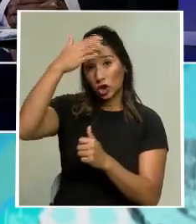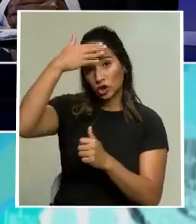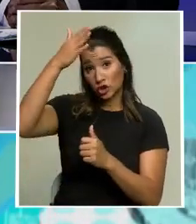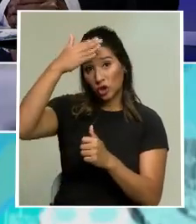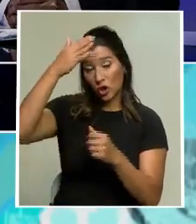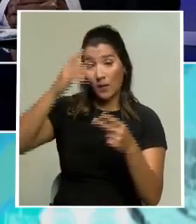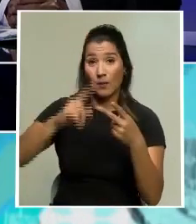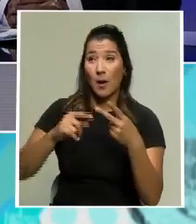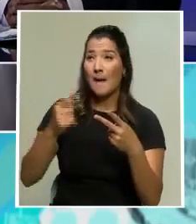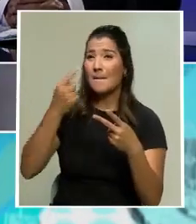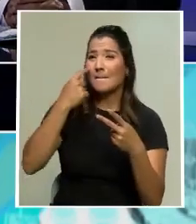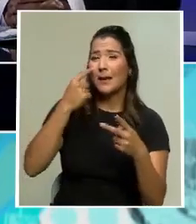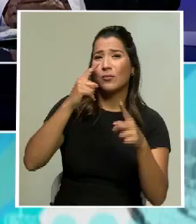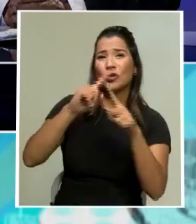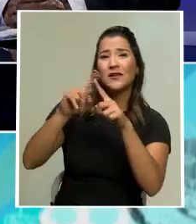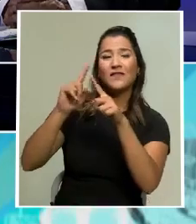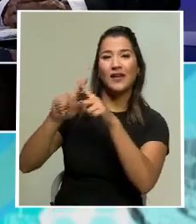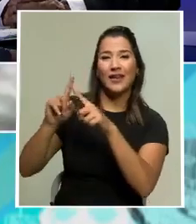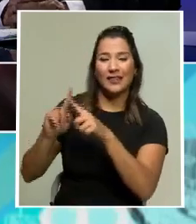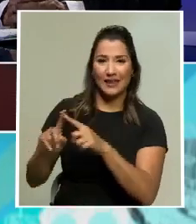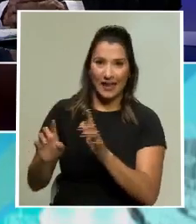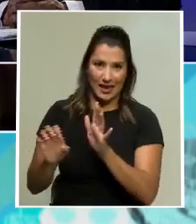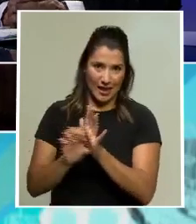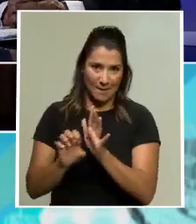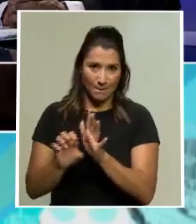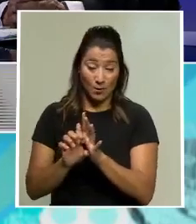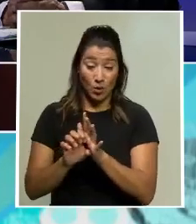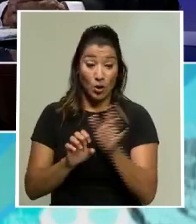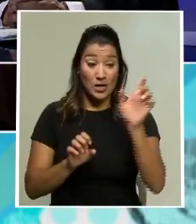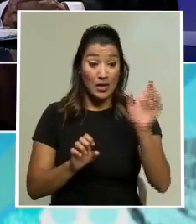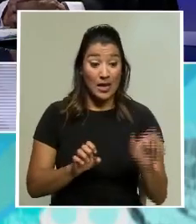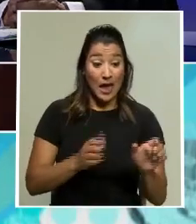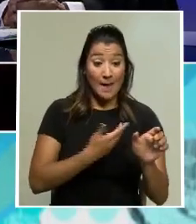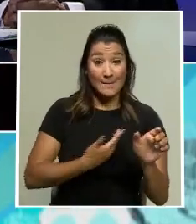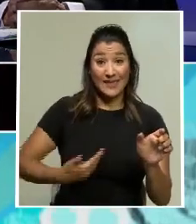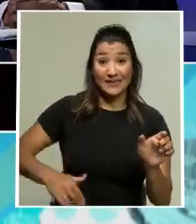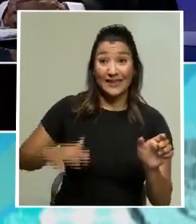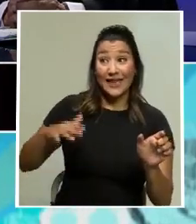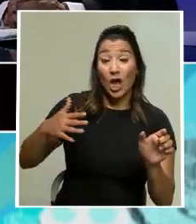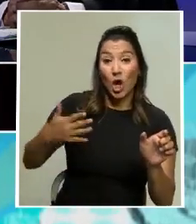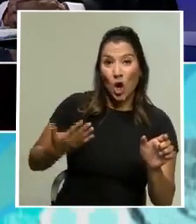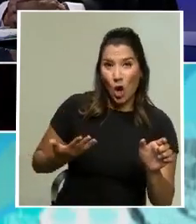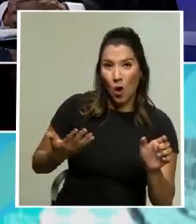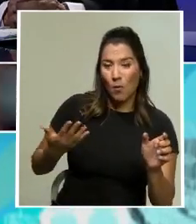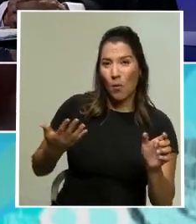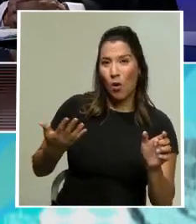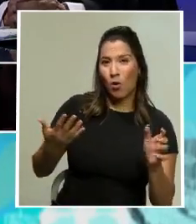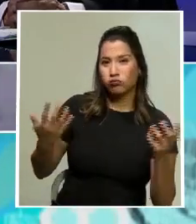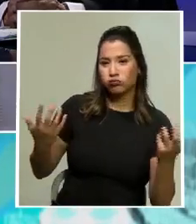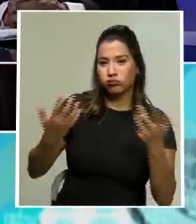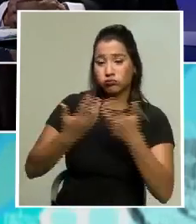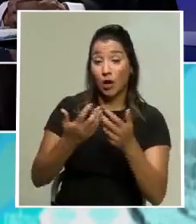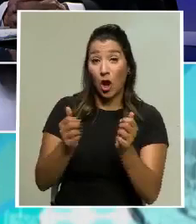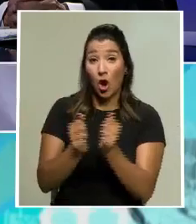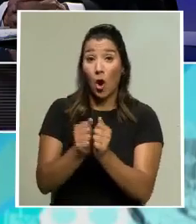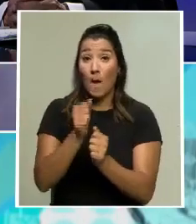miremos distintos. La relación del presidente y cómo reciba las críticas de la prensa ilustran